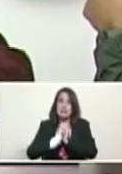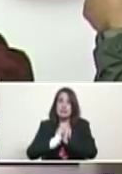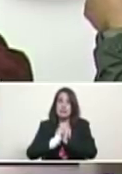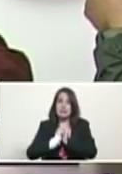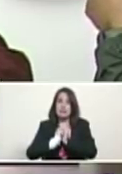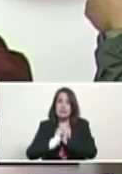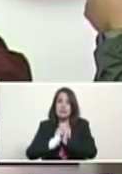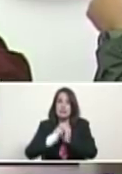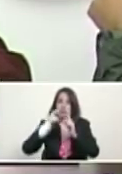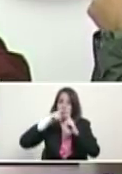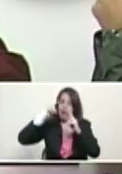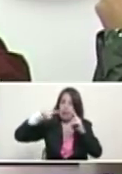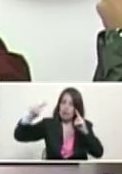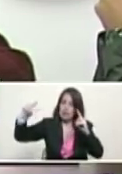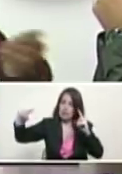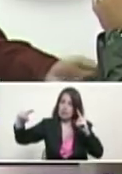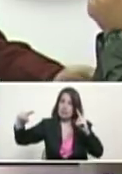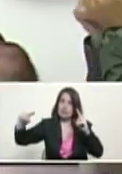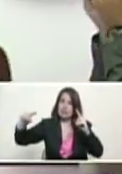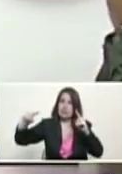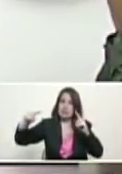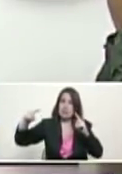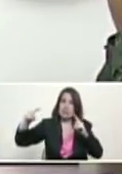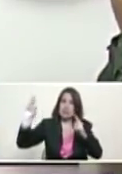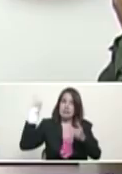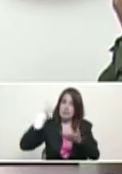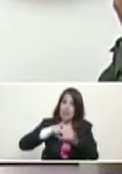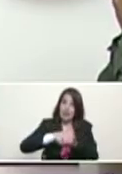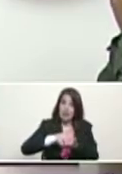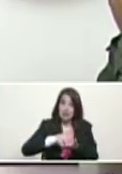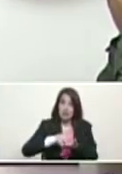Y la electricidad llegando.